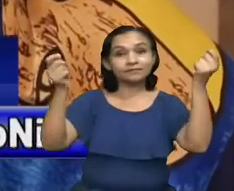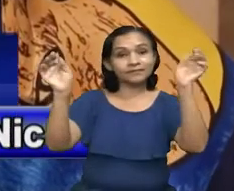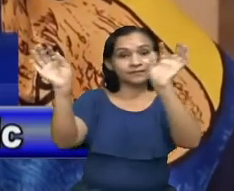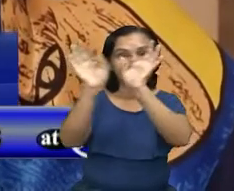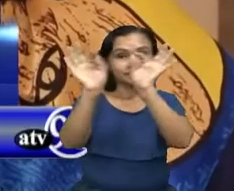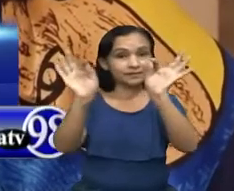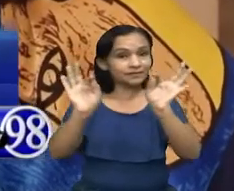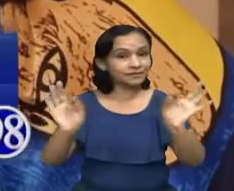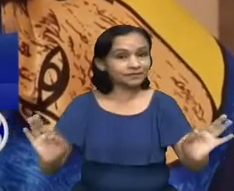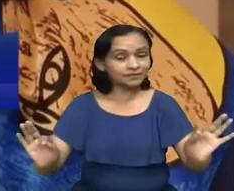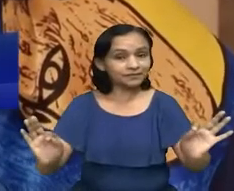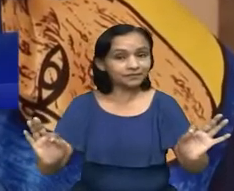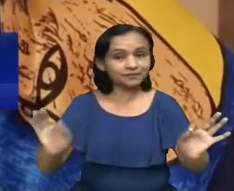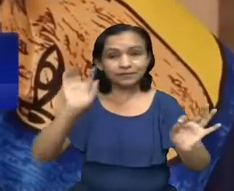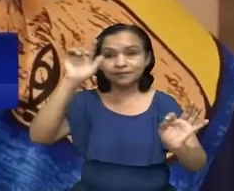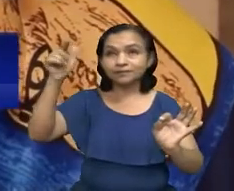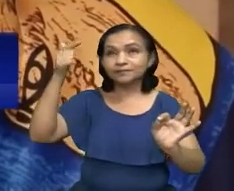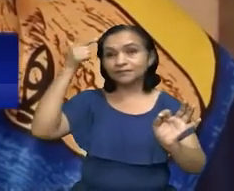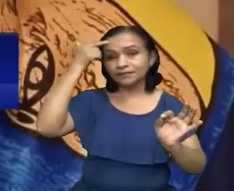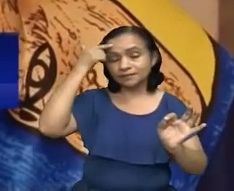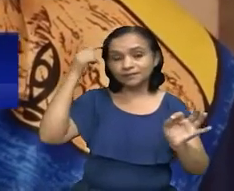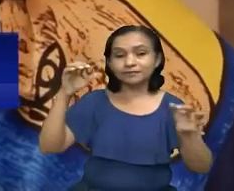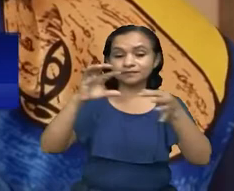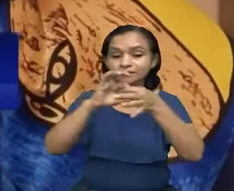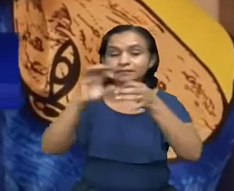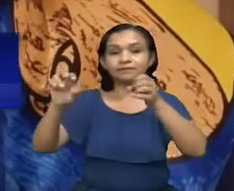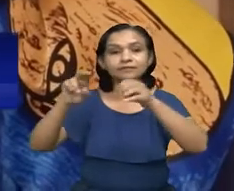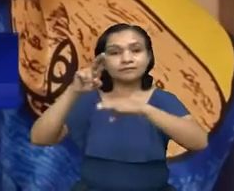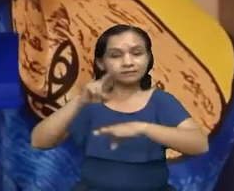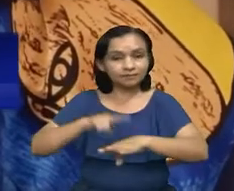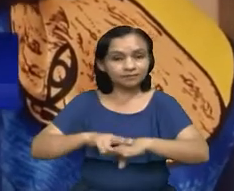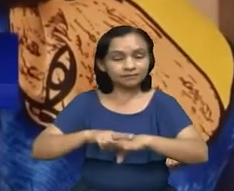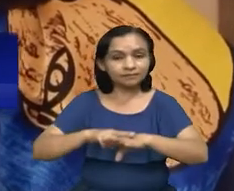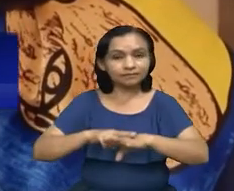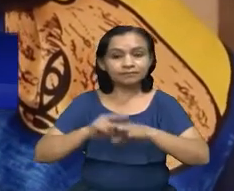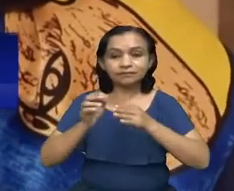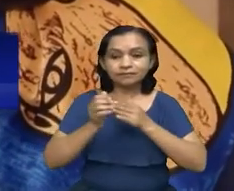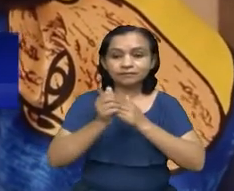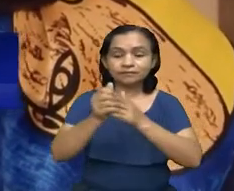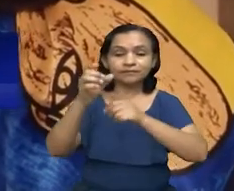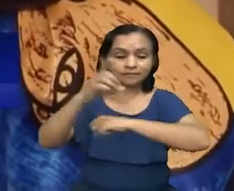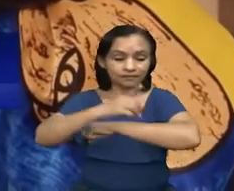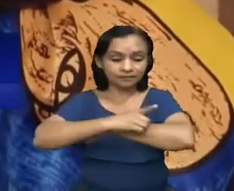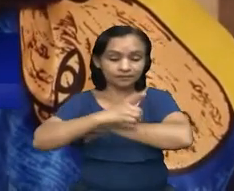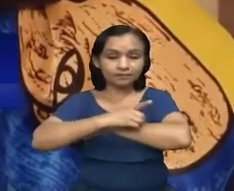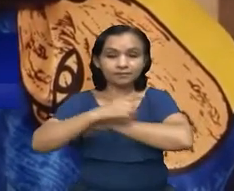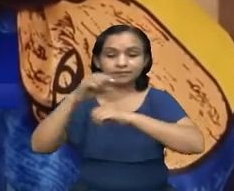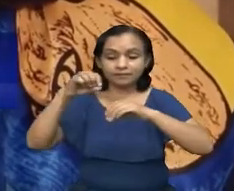felicitamos a este gobierno de reconciliación y unidad nacional, presidido por el comandante